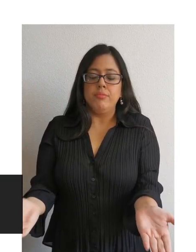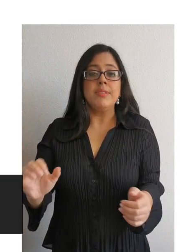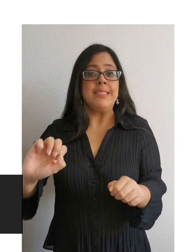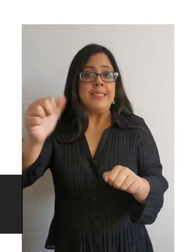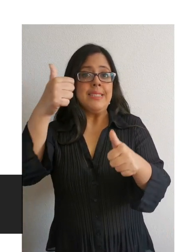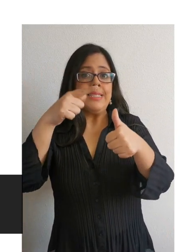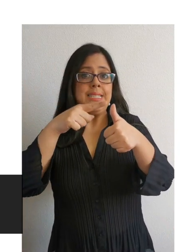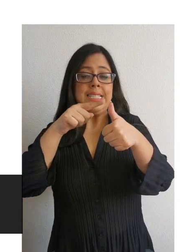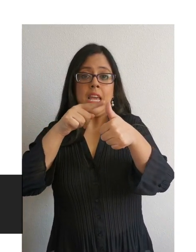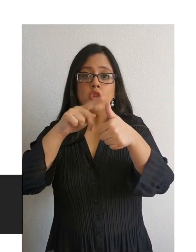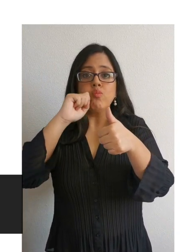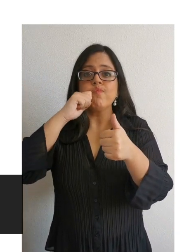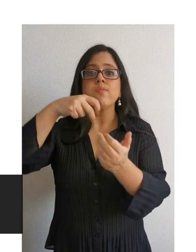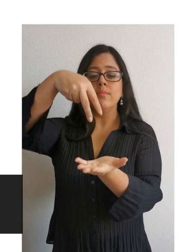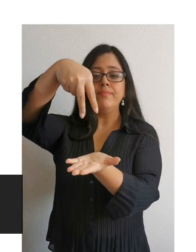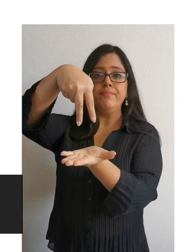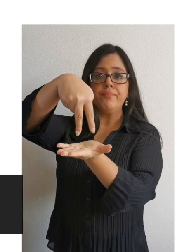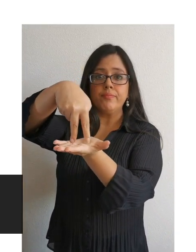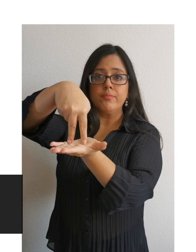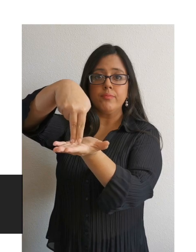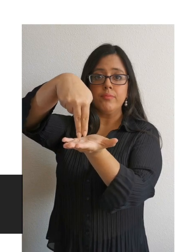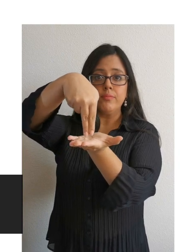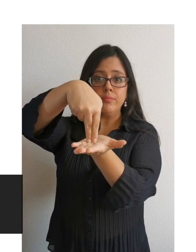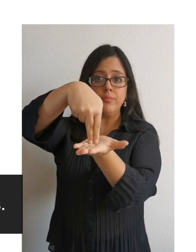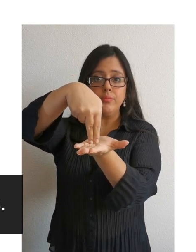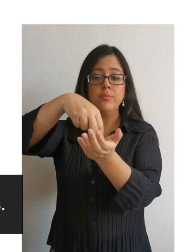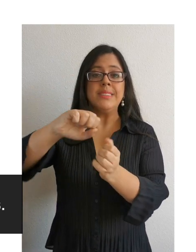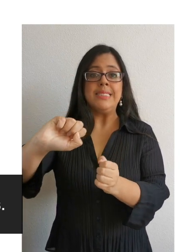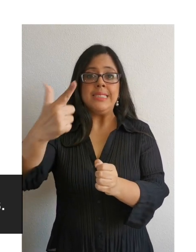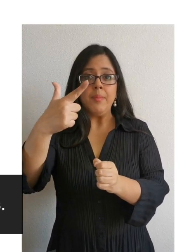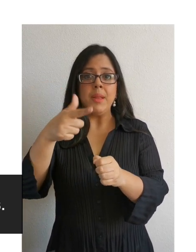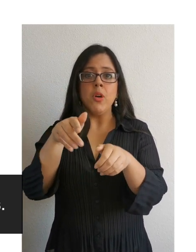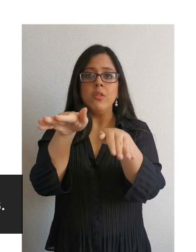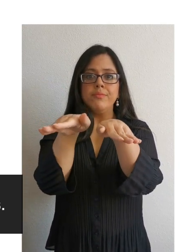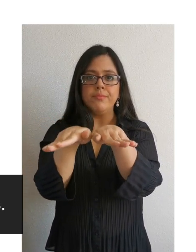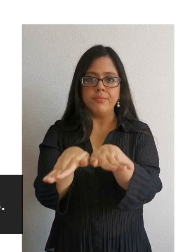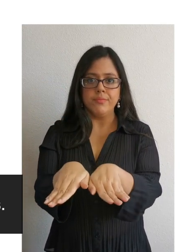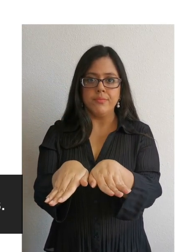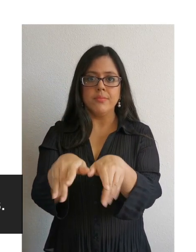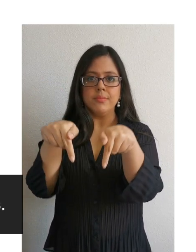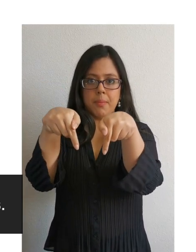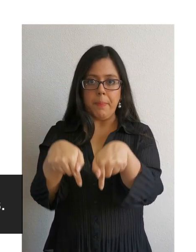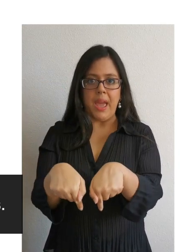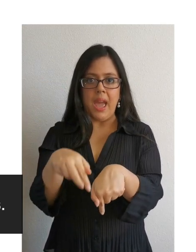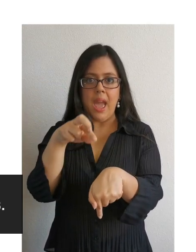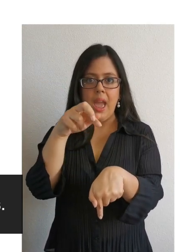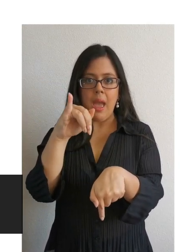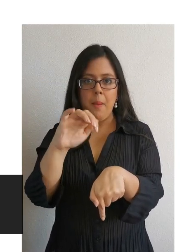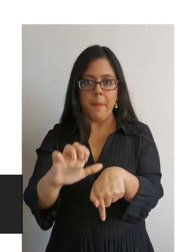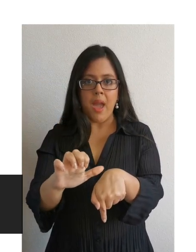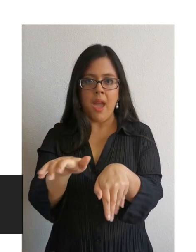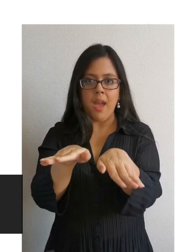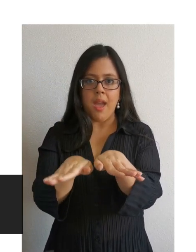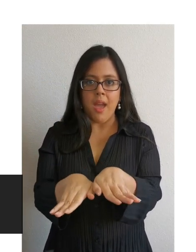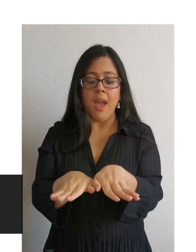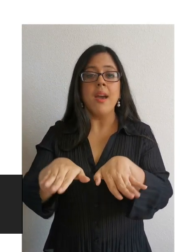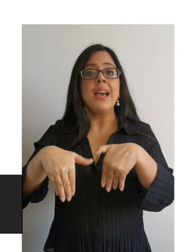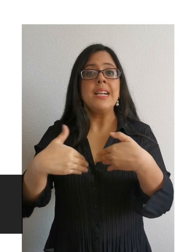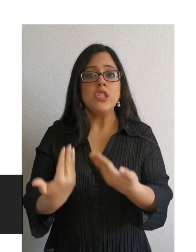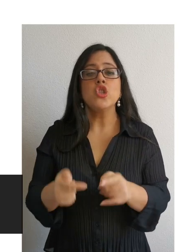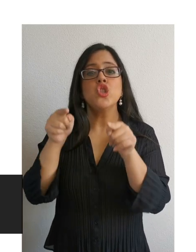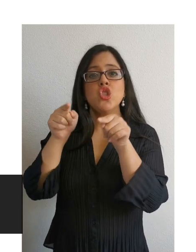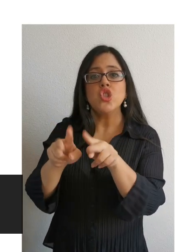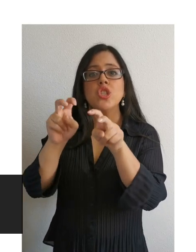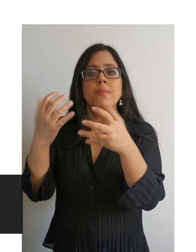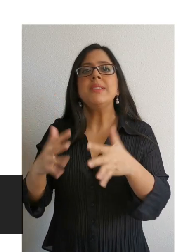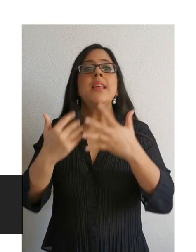adelante. Sexto, miembros inferiores extendidos y juntos. Y séptimo, los pies paralelos y los talones semijuntos. Entonces,